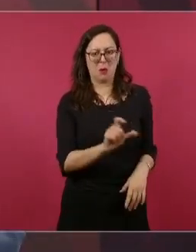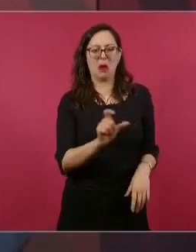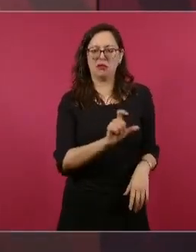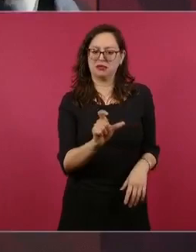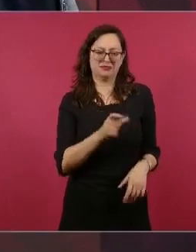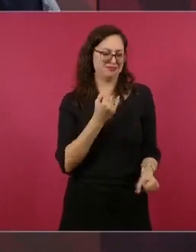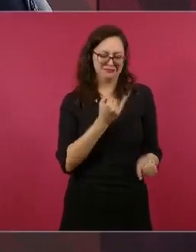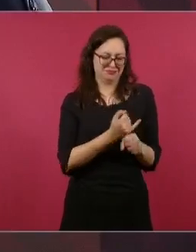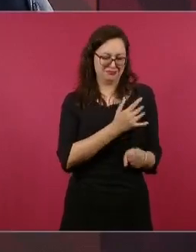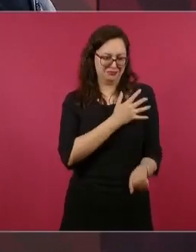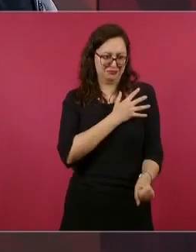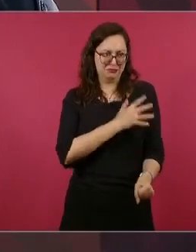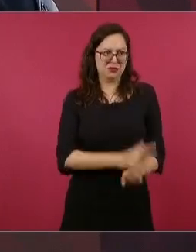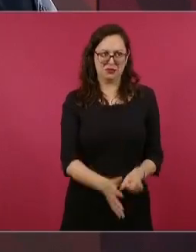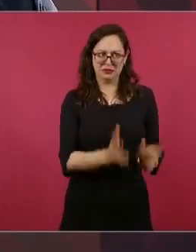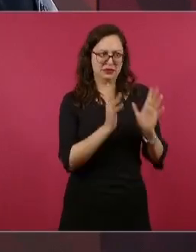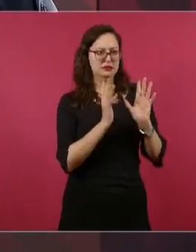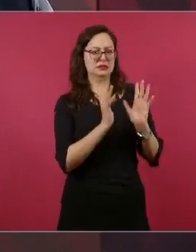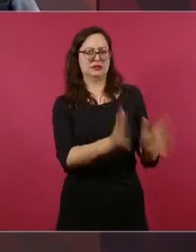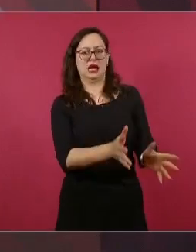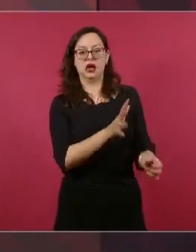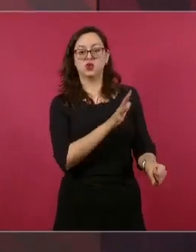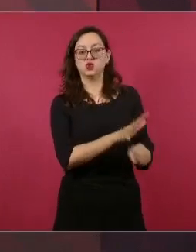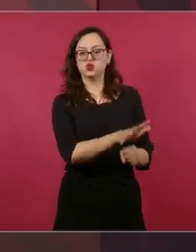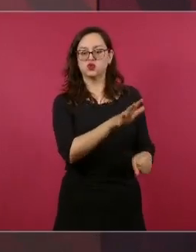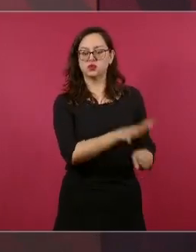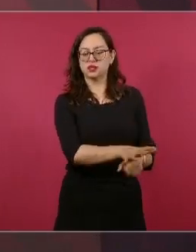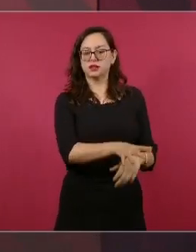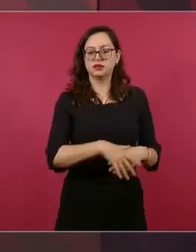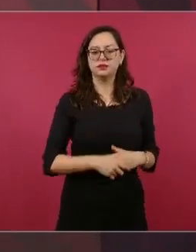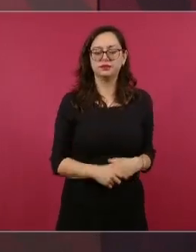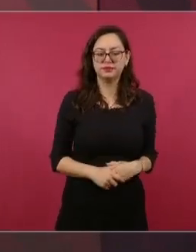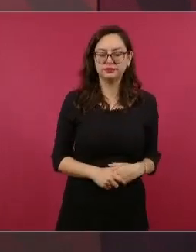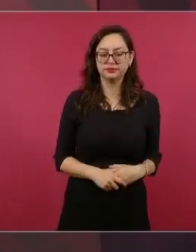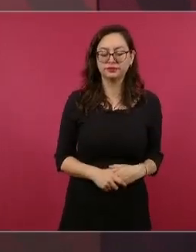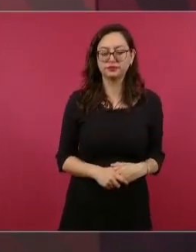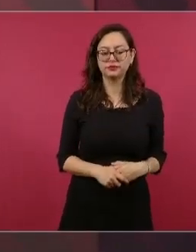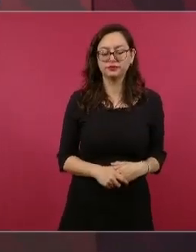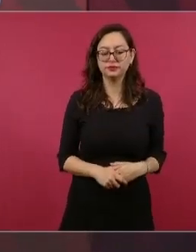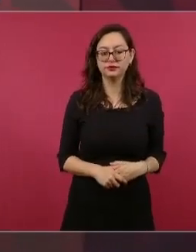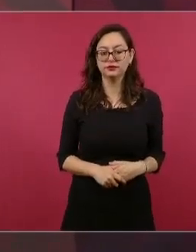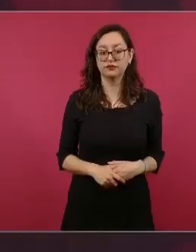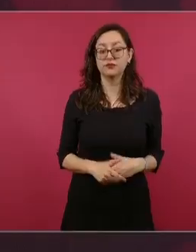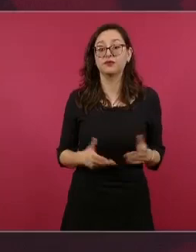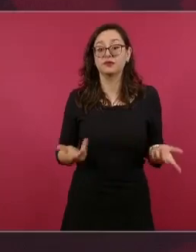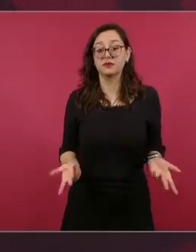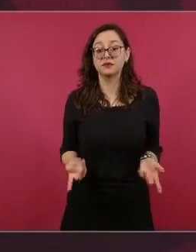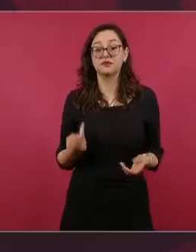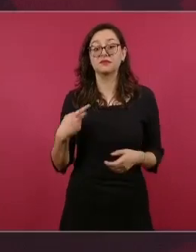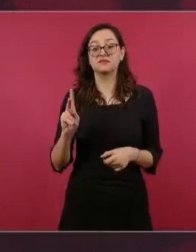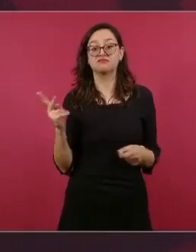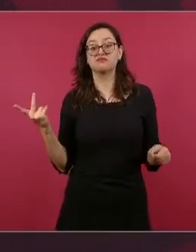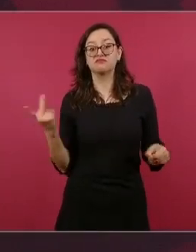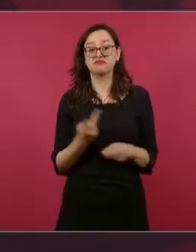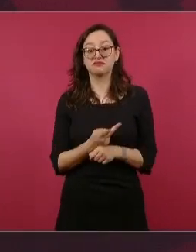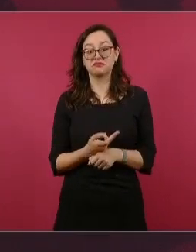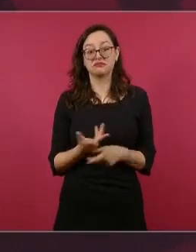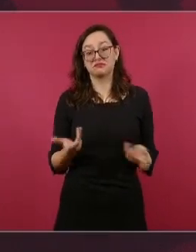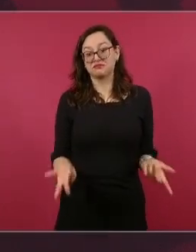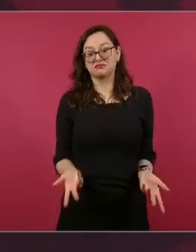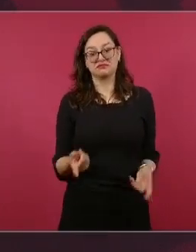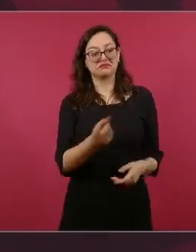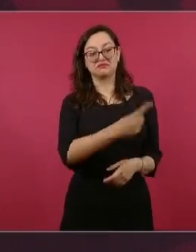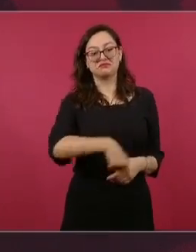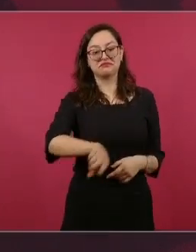100 millones de hectáreas? lo cierto es que usaron las concesiones para especular,